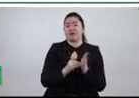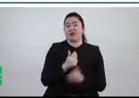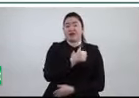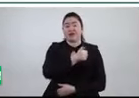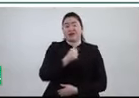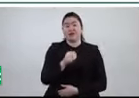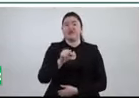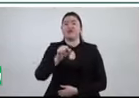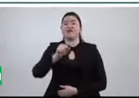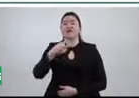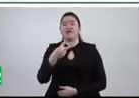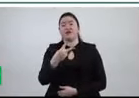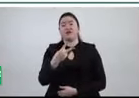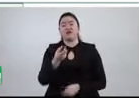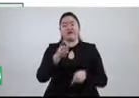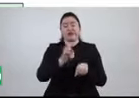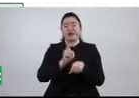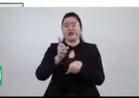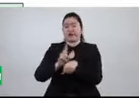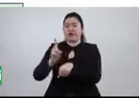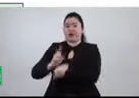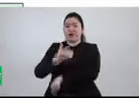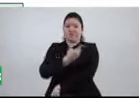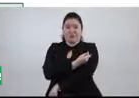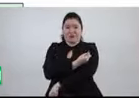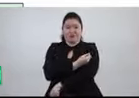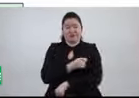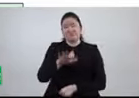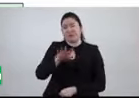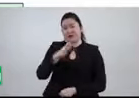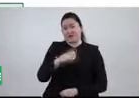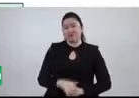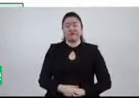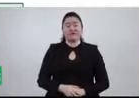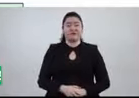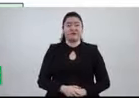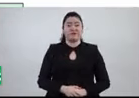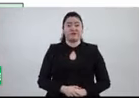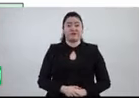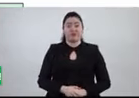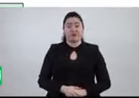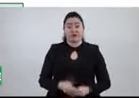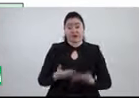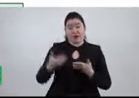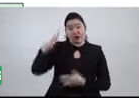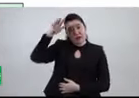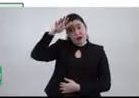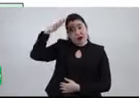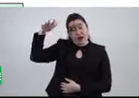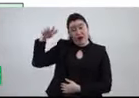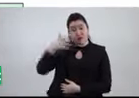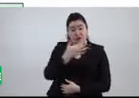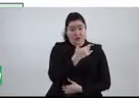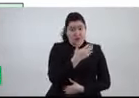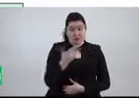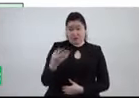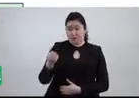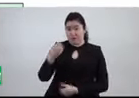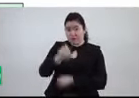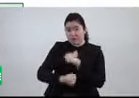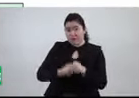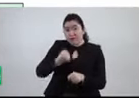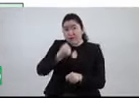125.662 vacunas diarias en promedio. La siguiente, por favor. De los adultos de 50 a 59 años,